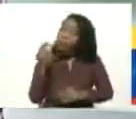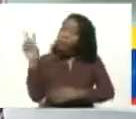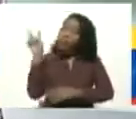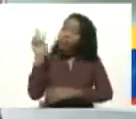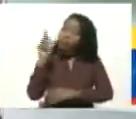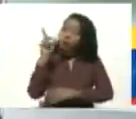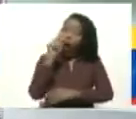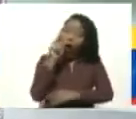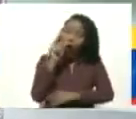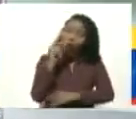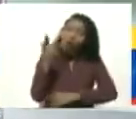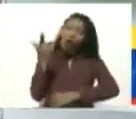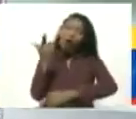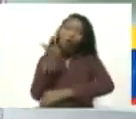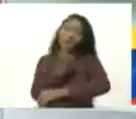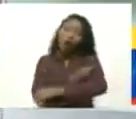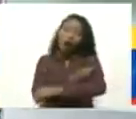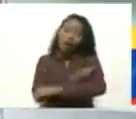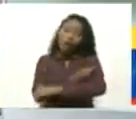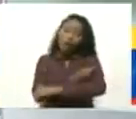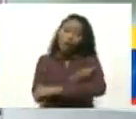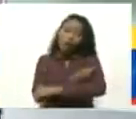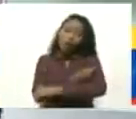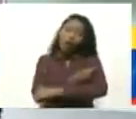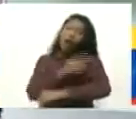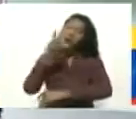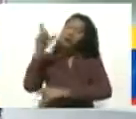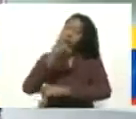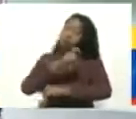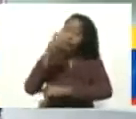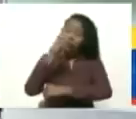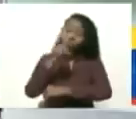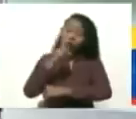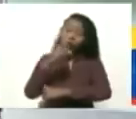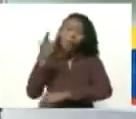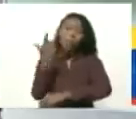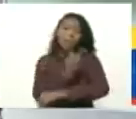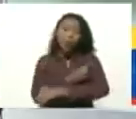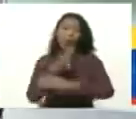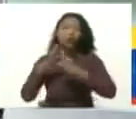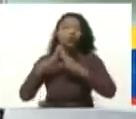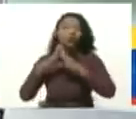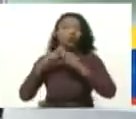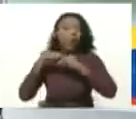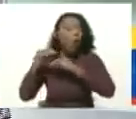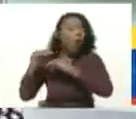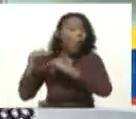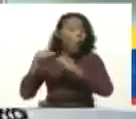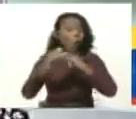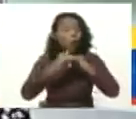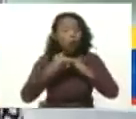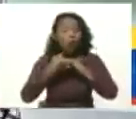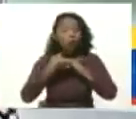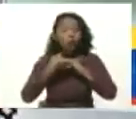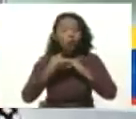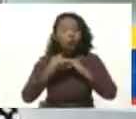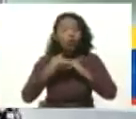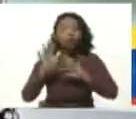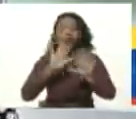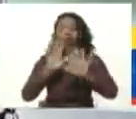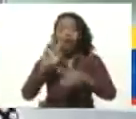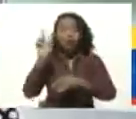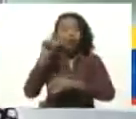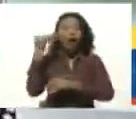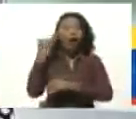venezolanos vacunarnos. Es necesario que nos vacunemos todos y todas. Ya Venezuela tiene